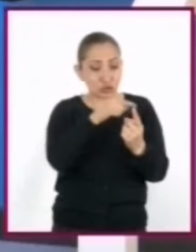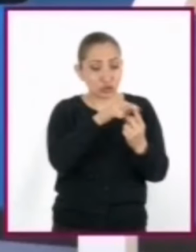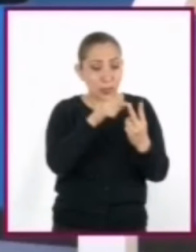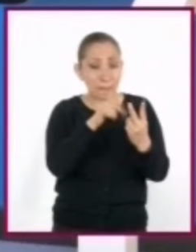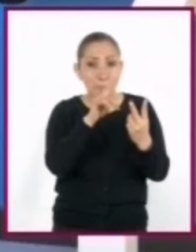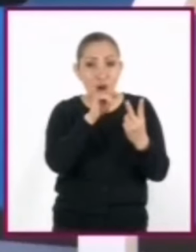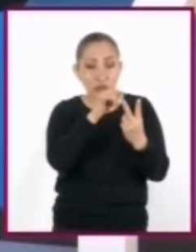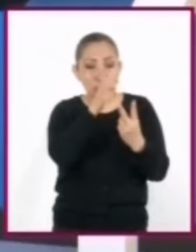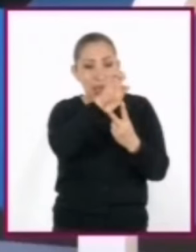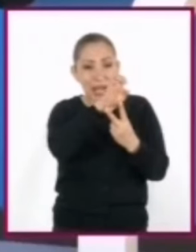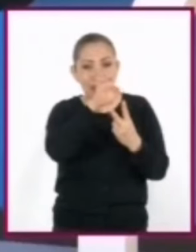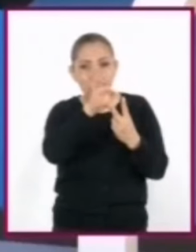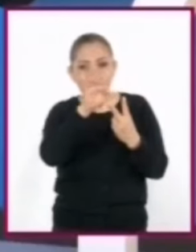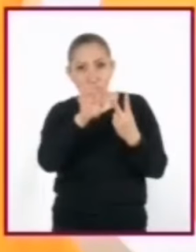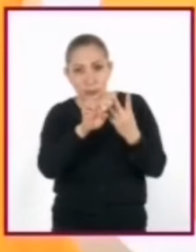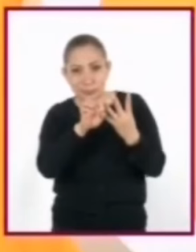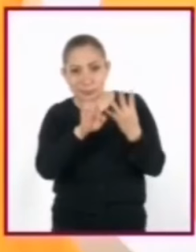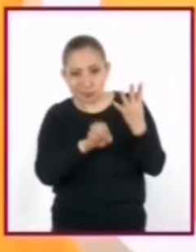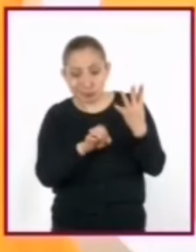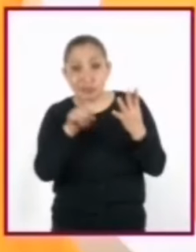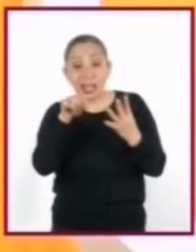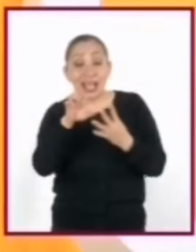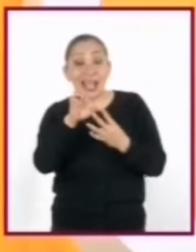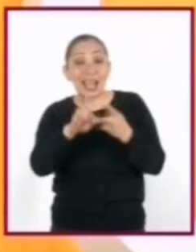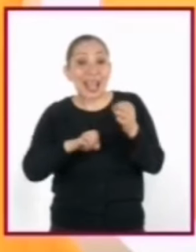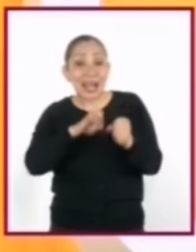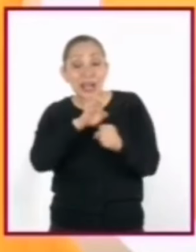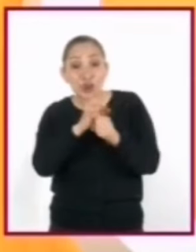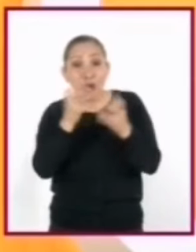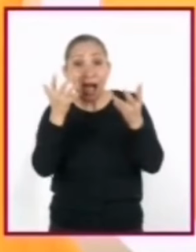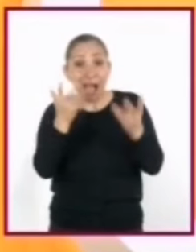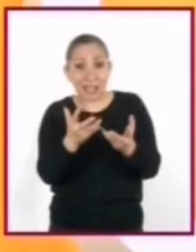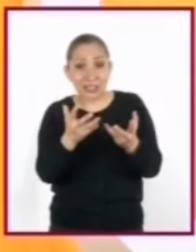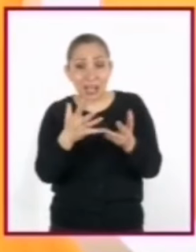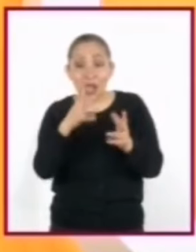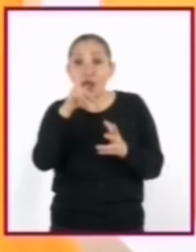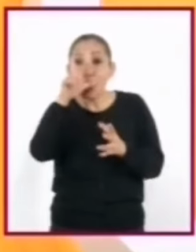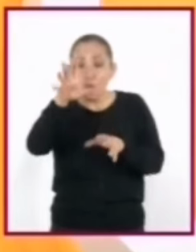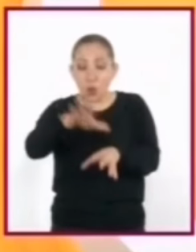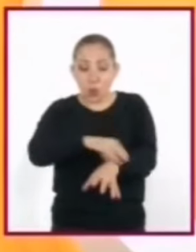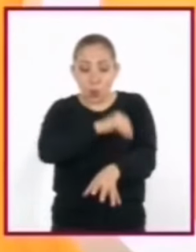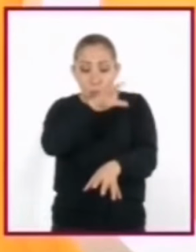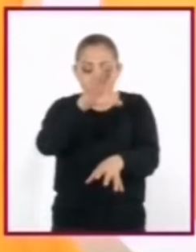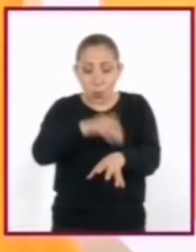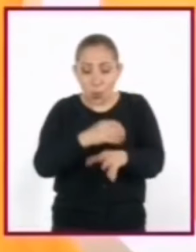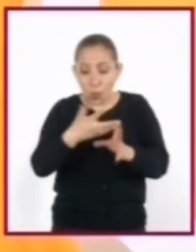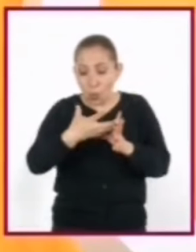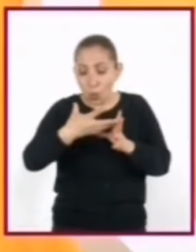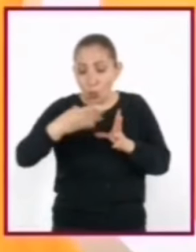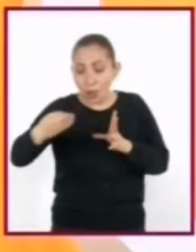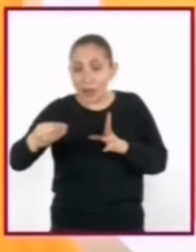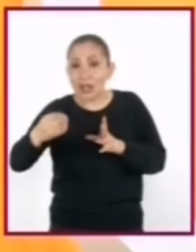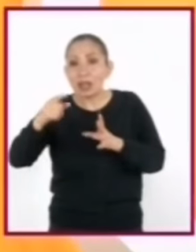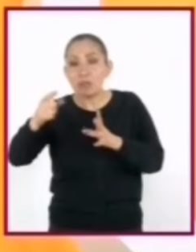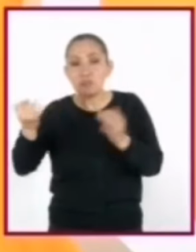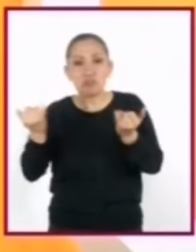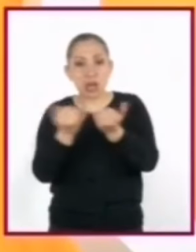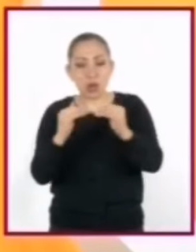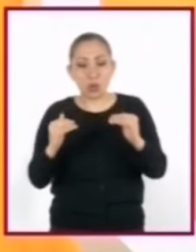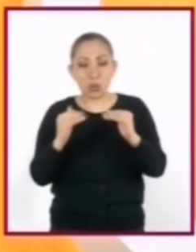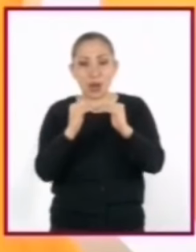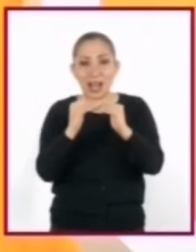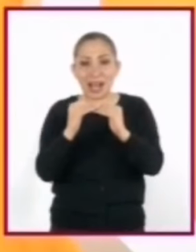de peróxido que reacciona. Los electrones producen una corriente eléctrica que es proporcional a